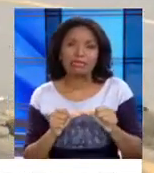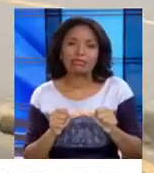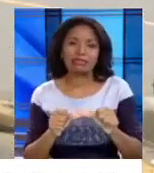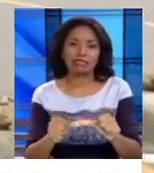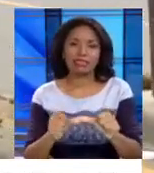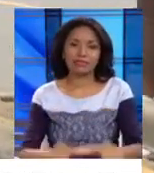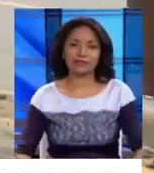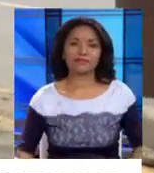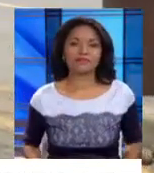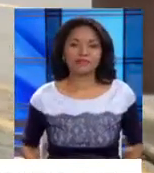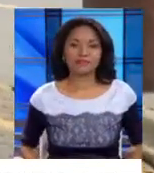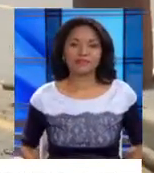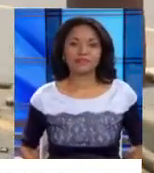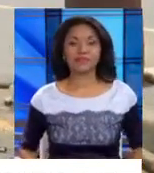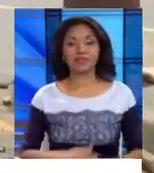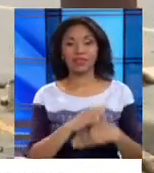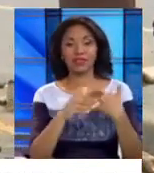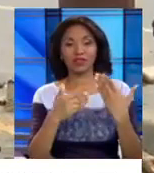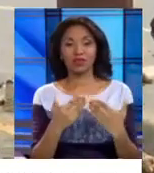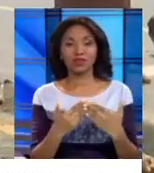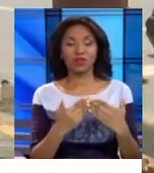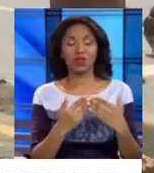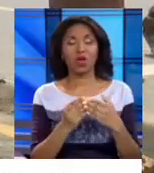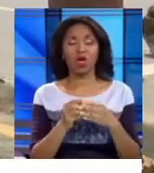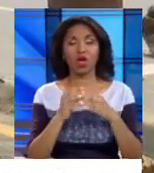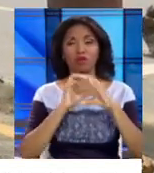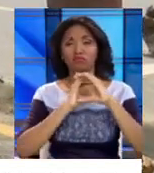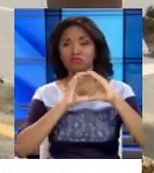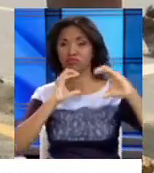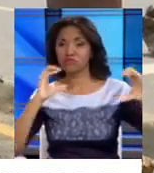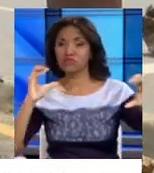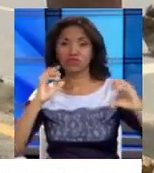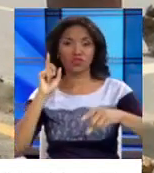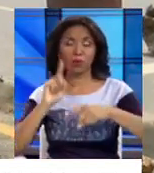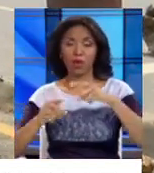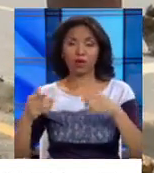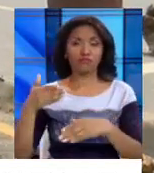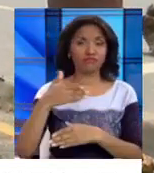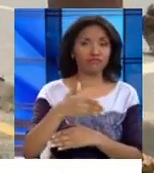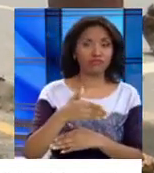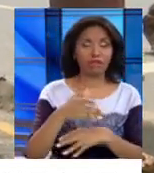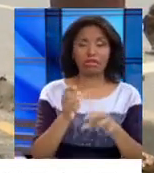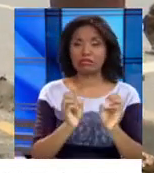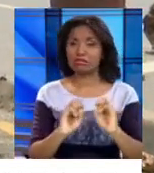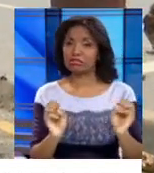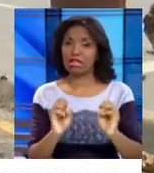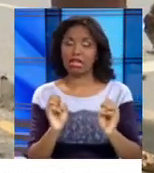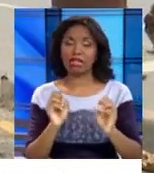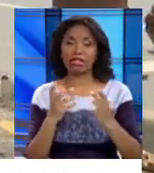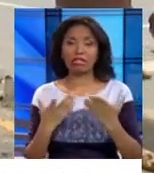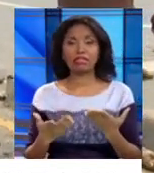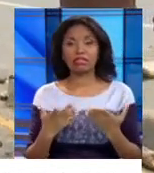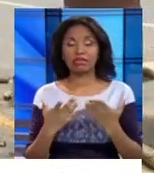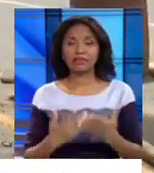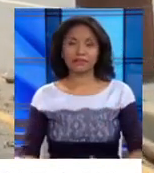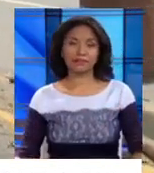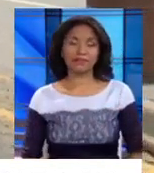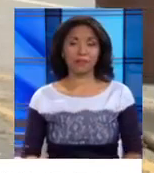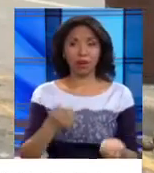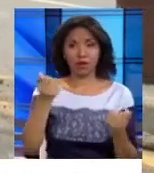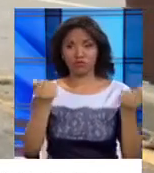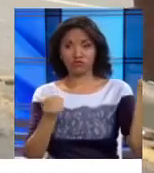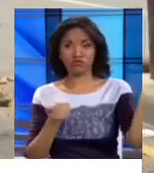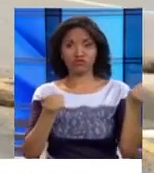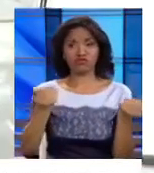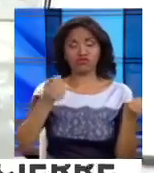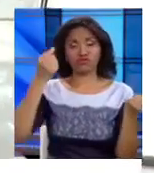conductores, no solamente del transporte público, colectivo y selectivo, sino también del transporte nacional e internacional de carga, que según los